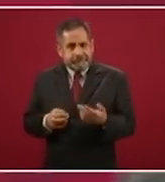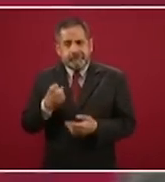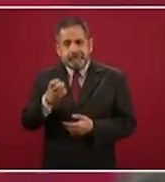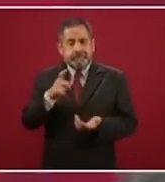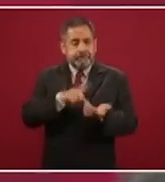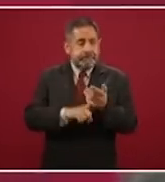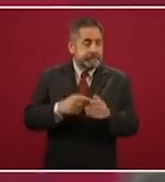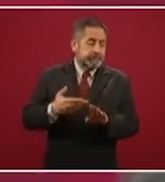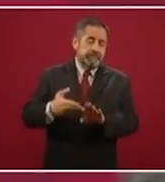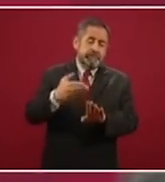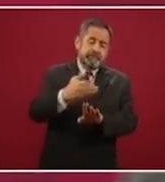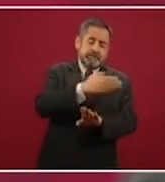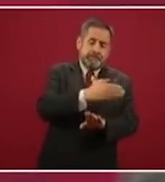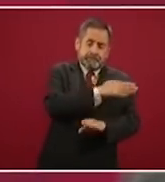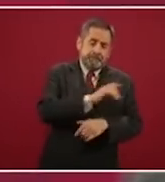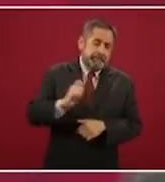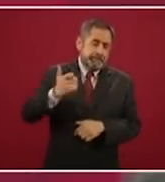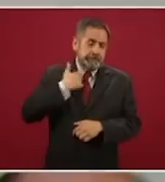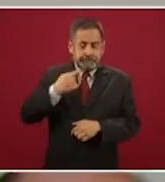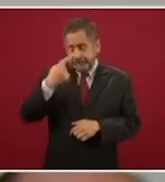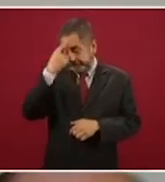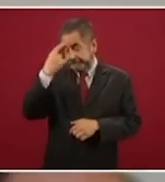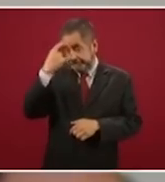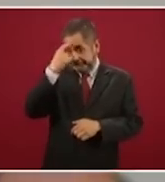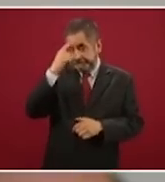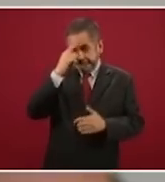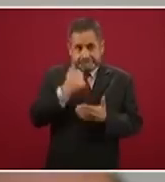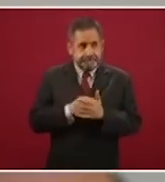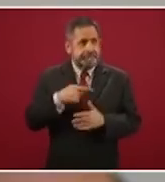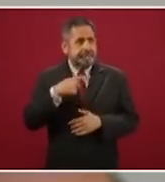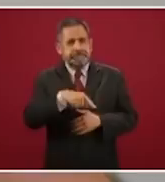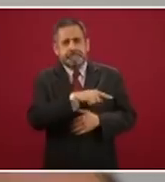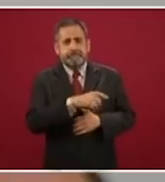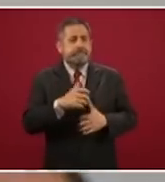que prevaleció durante mucho tiempo, a crear